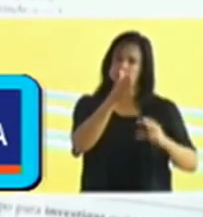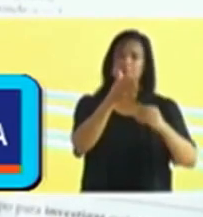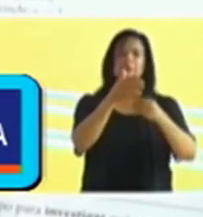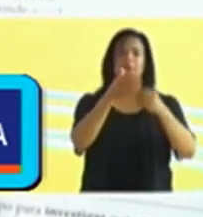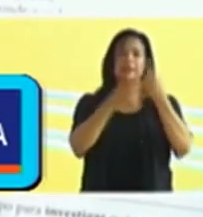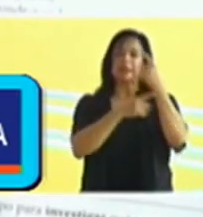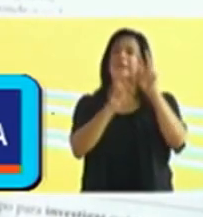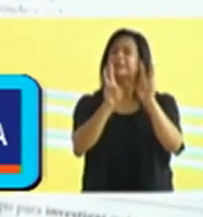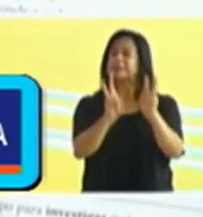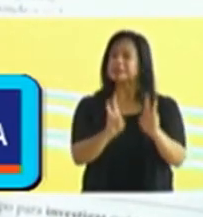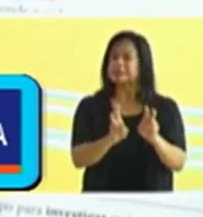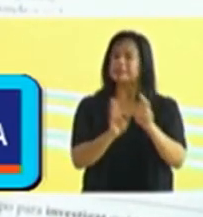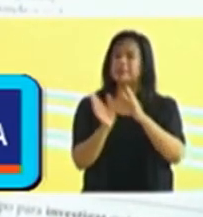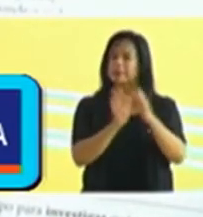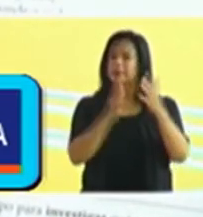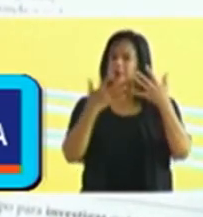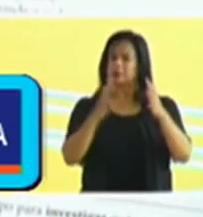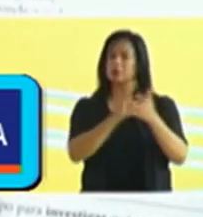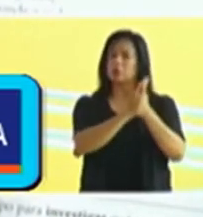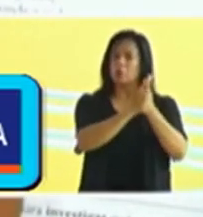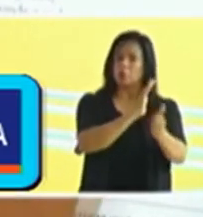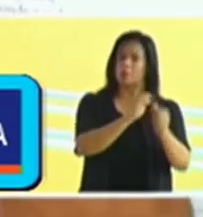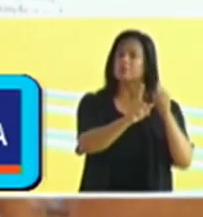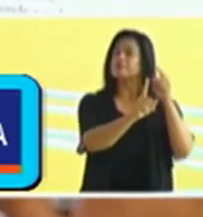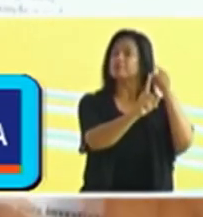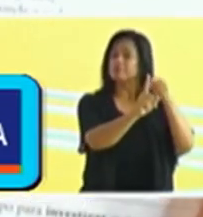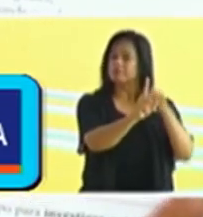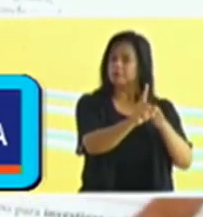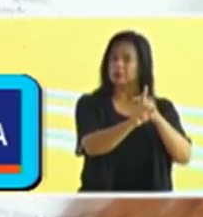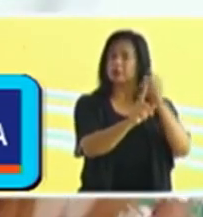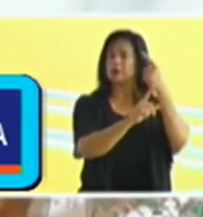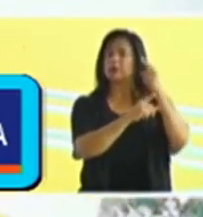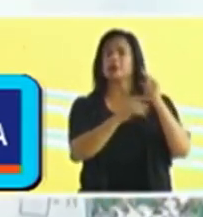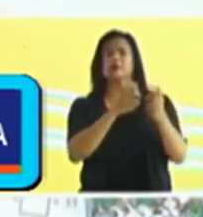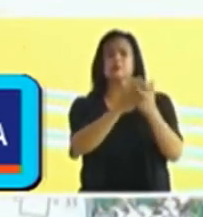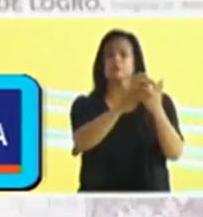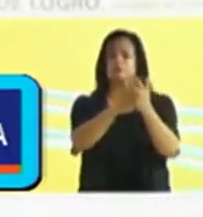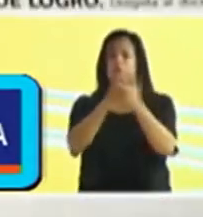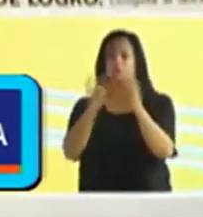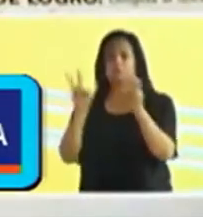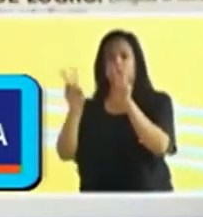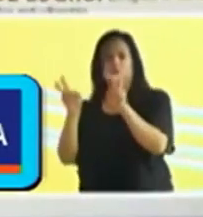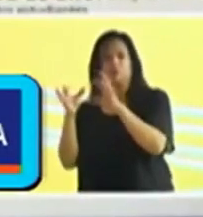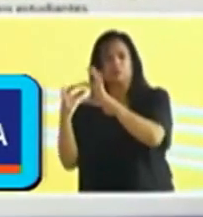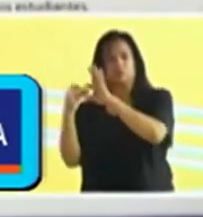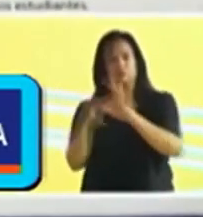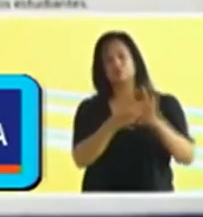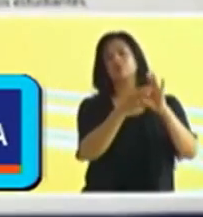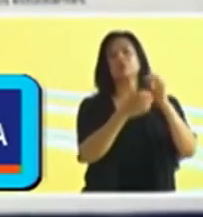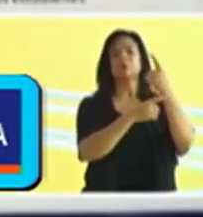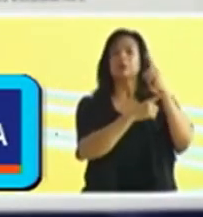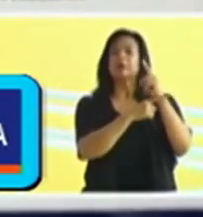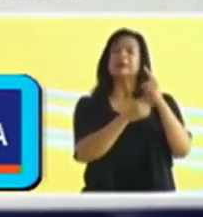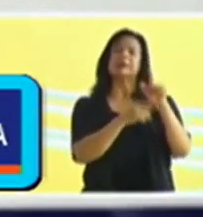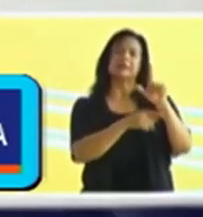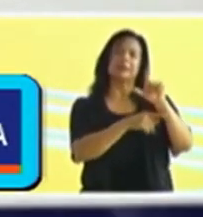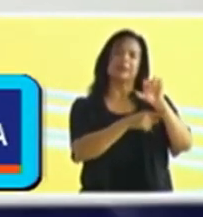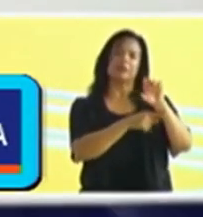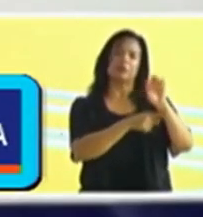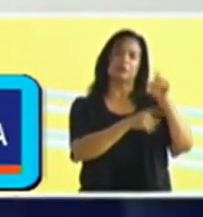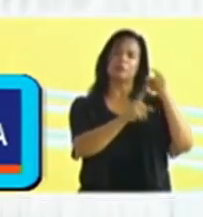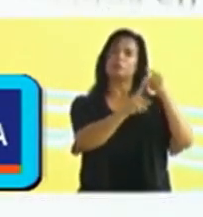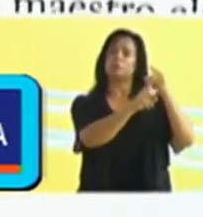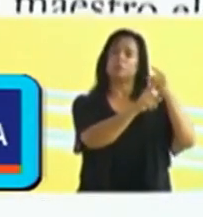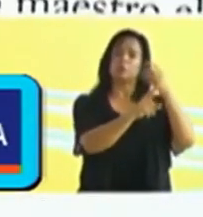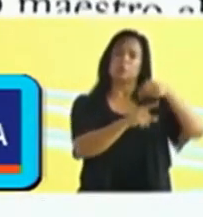están los temas desarrollados, competencias fundamentales aplicados a los contenidos, viñetas, indicadores de logro y código